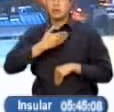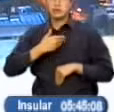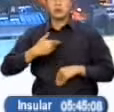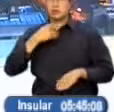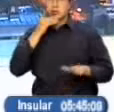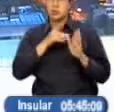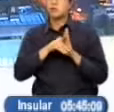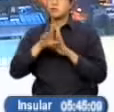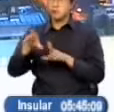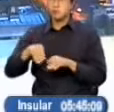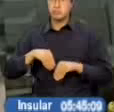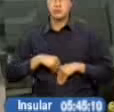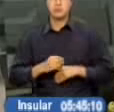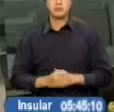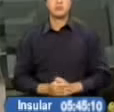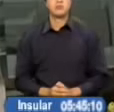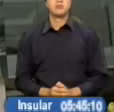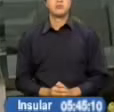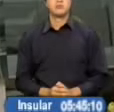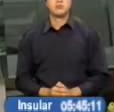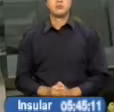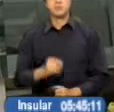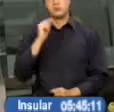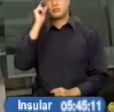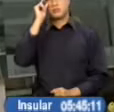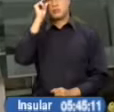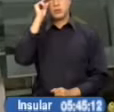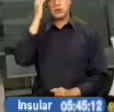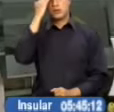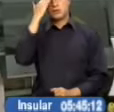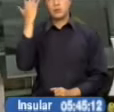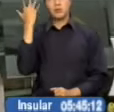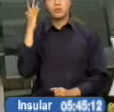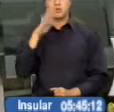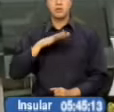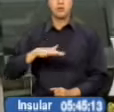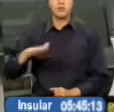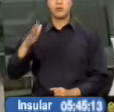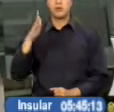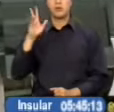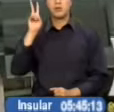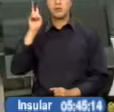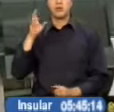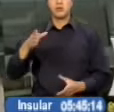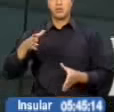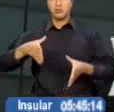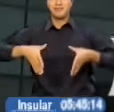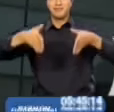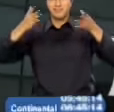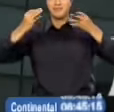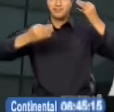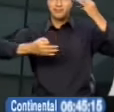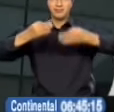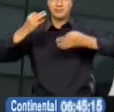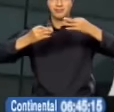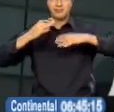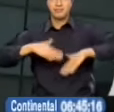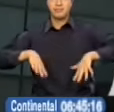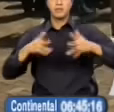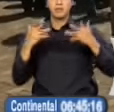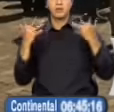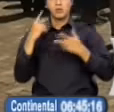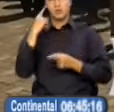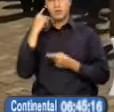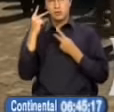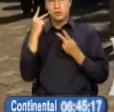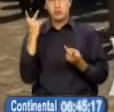de estado conocido que en el bloque civil y mercantil de la unidad judicial de florida norte se realizaría la